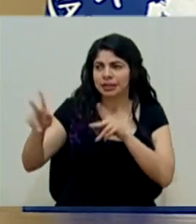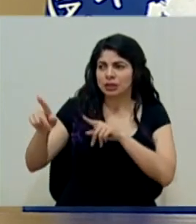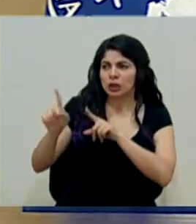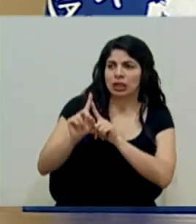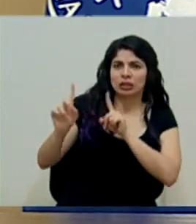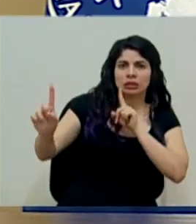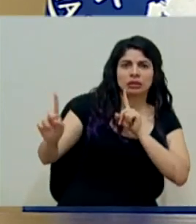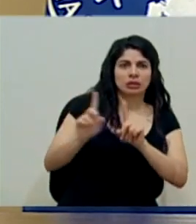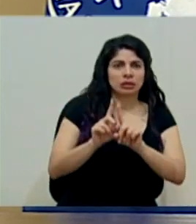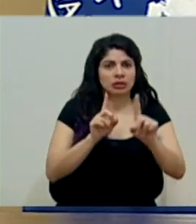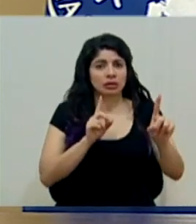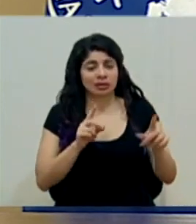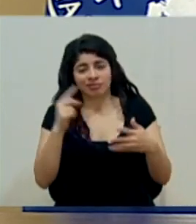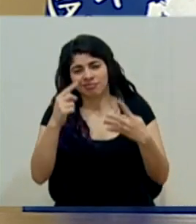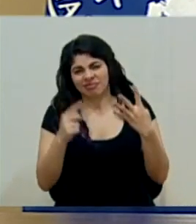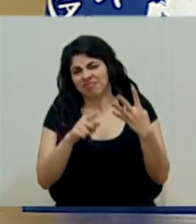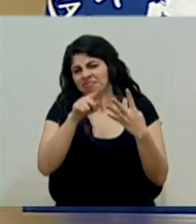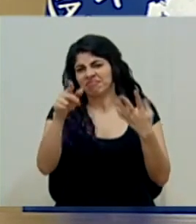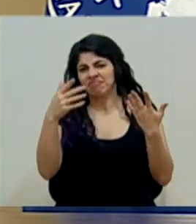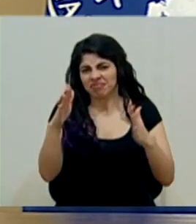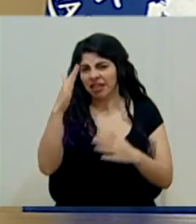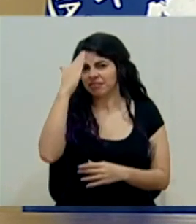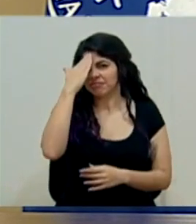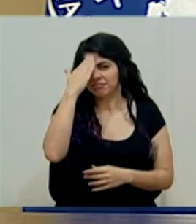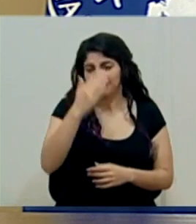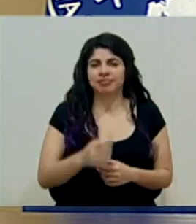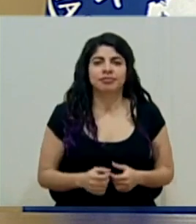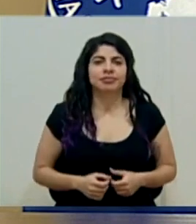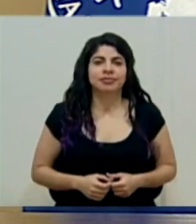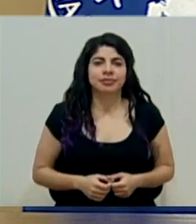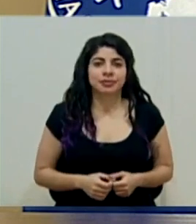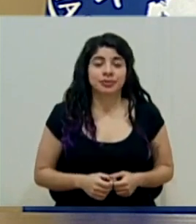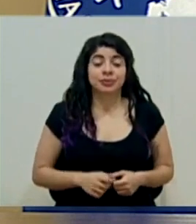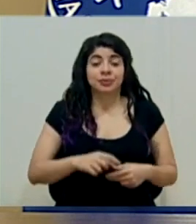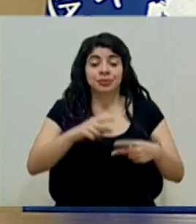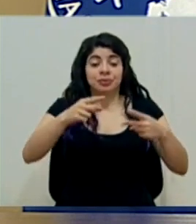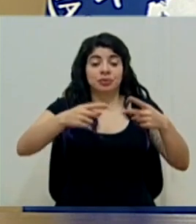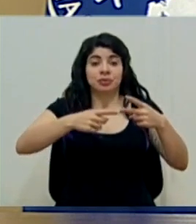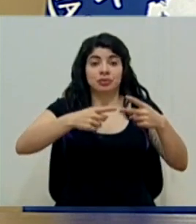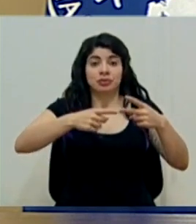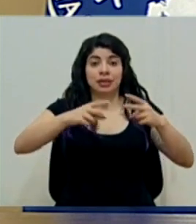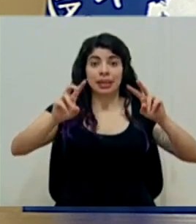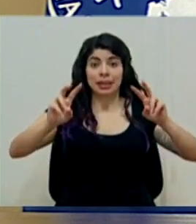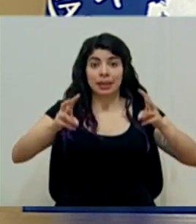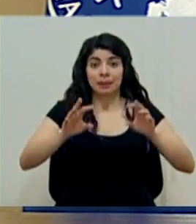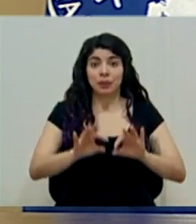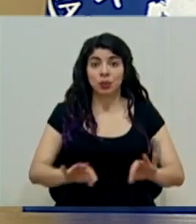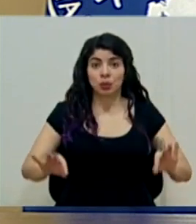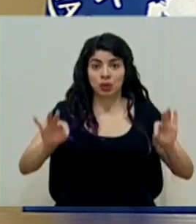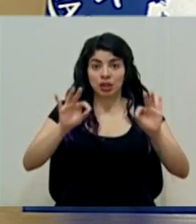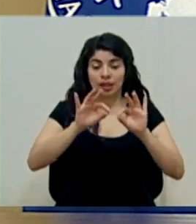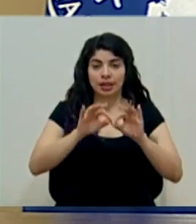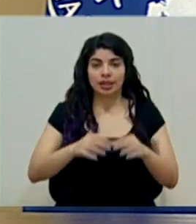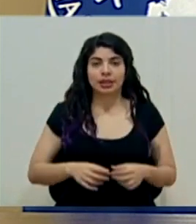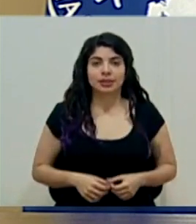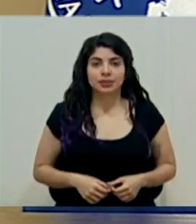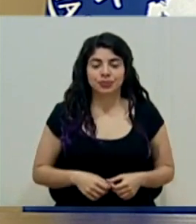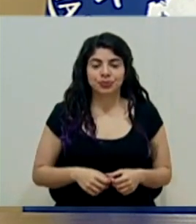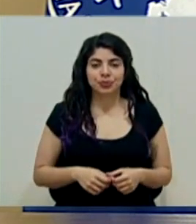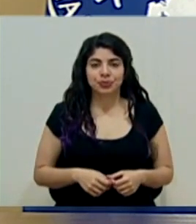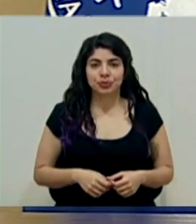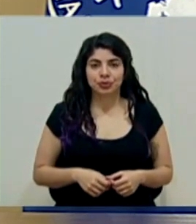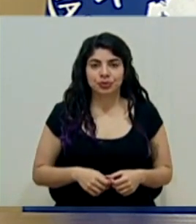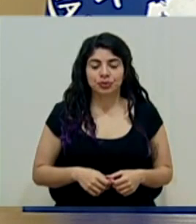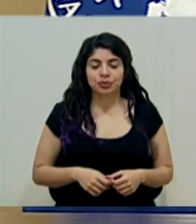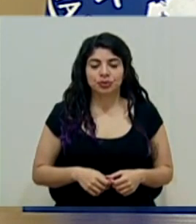distancia, etcétera, todo lo que ya conocemos. Como un segundo punto importante,